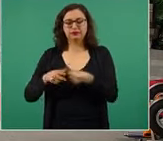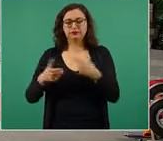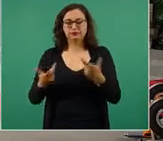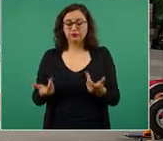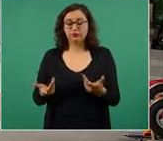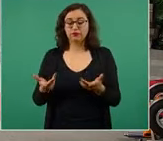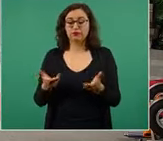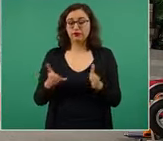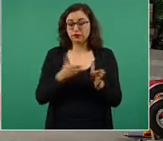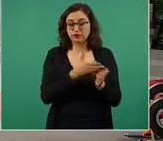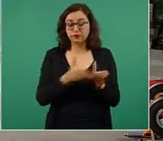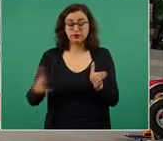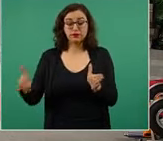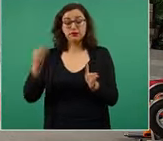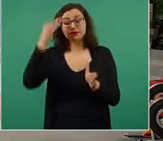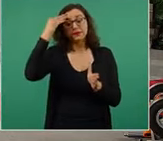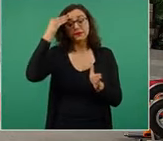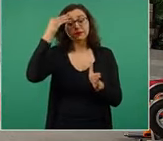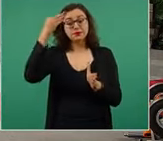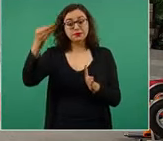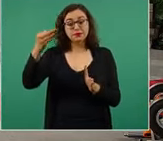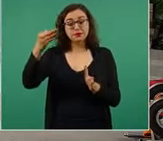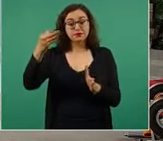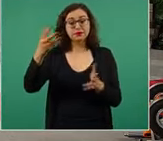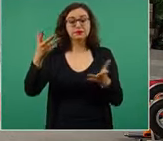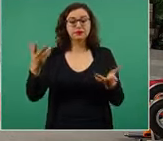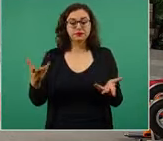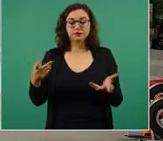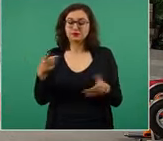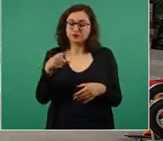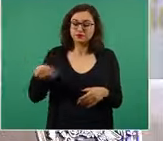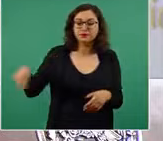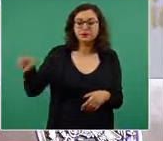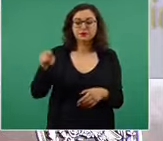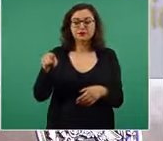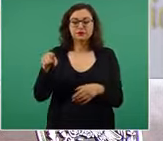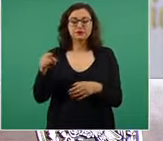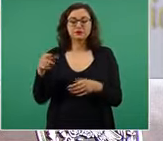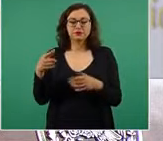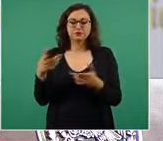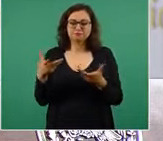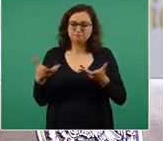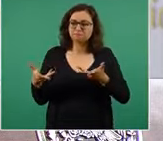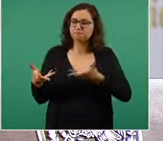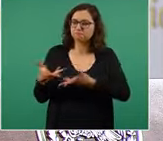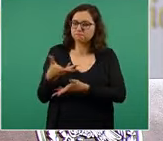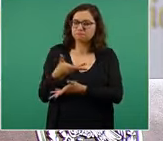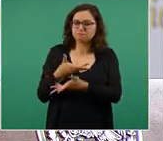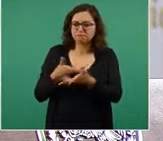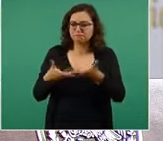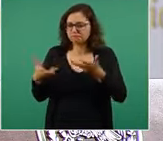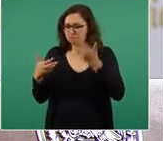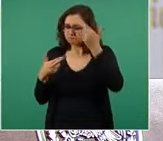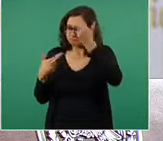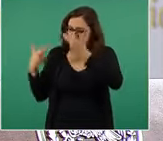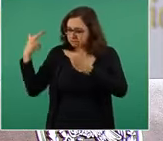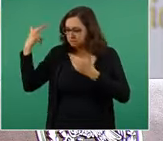en este tiempo se pueda tener una